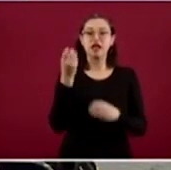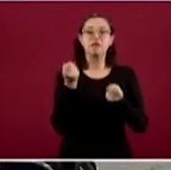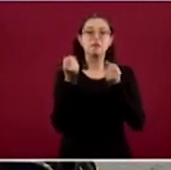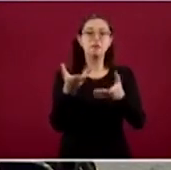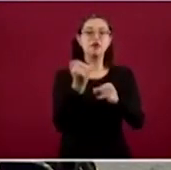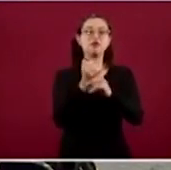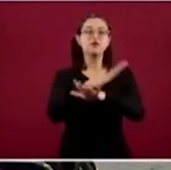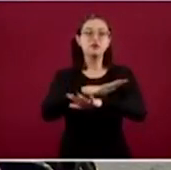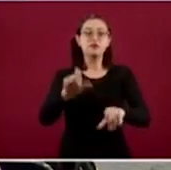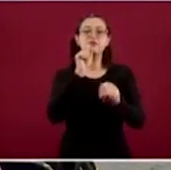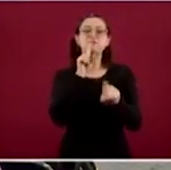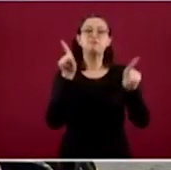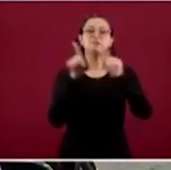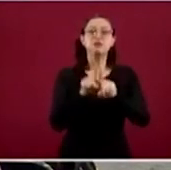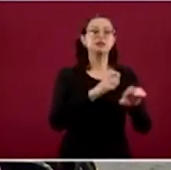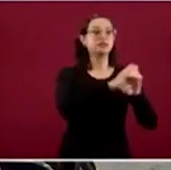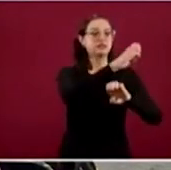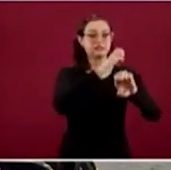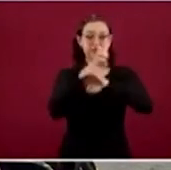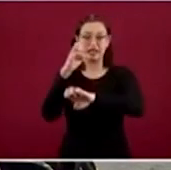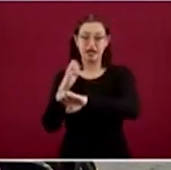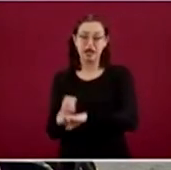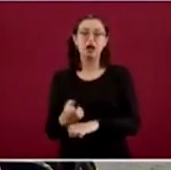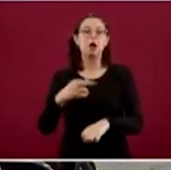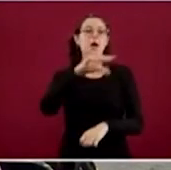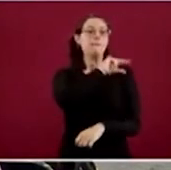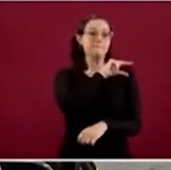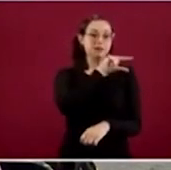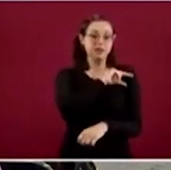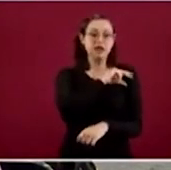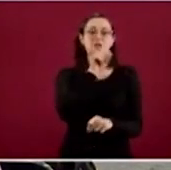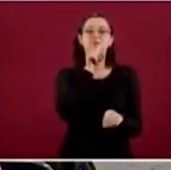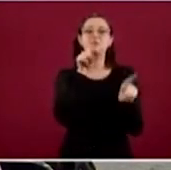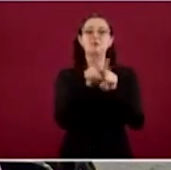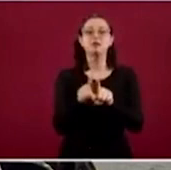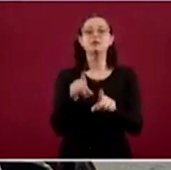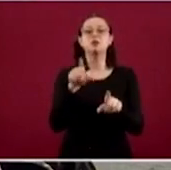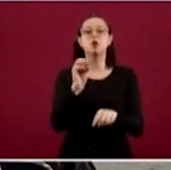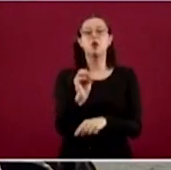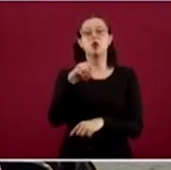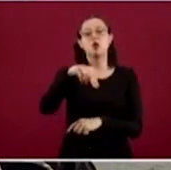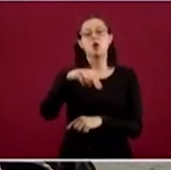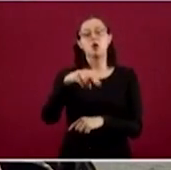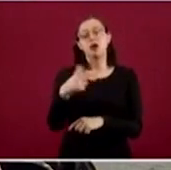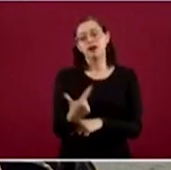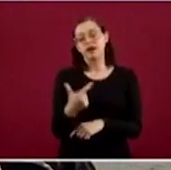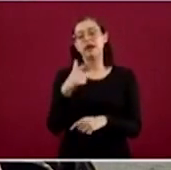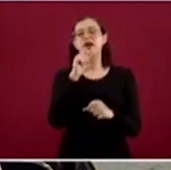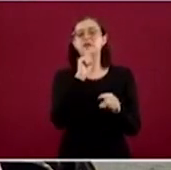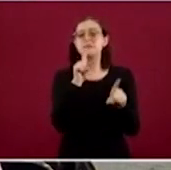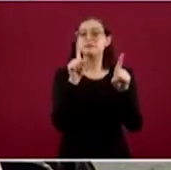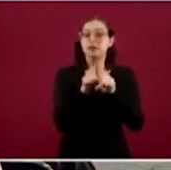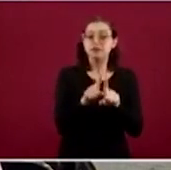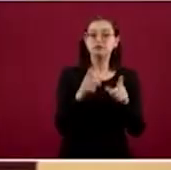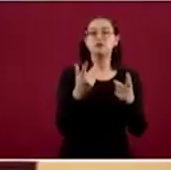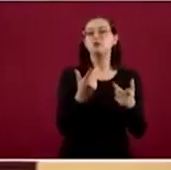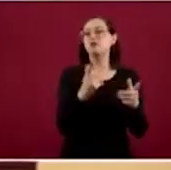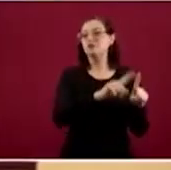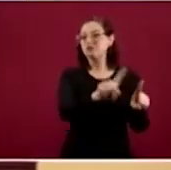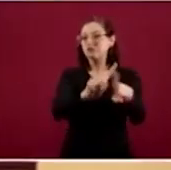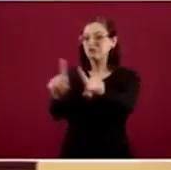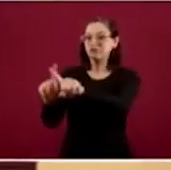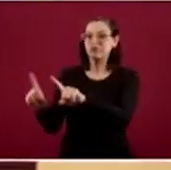información, también a nivel de los estados, al sector privado, a las organizaciones de la sociedad civil, a brindar información veraz